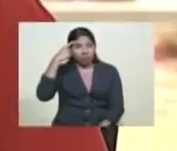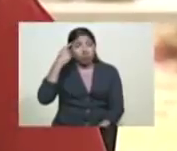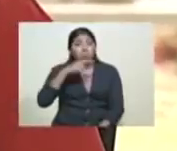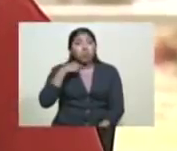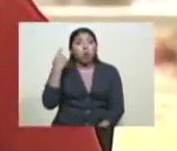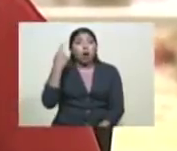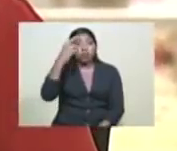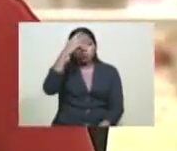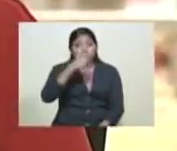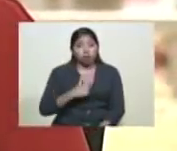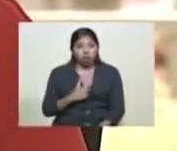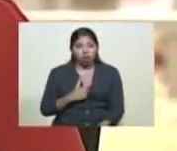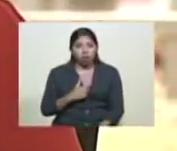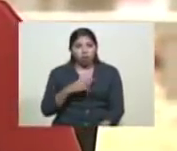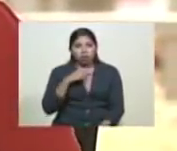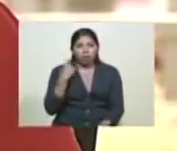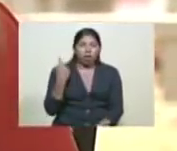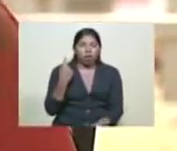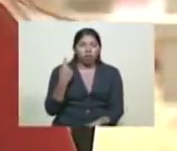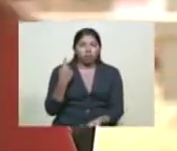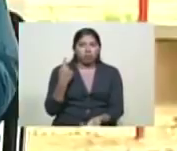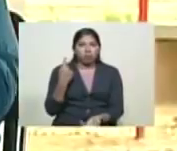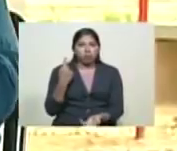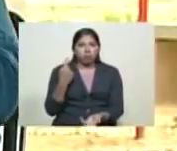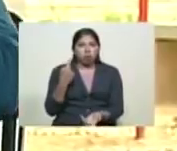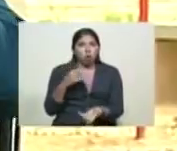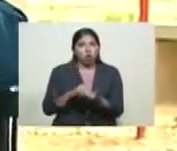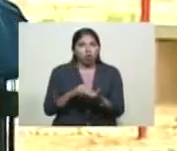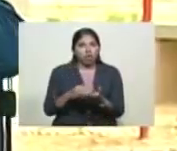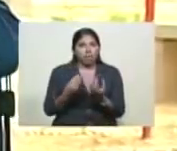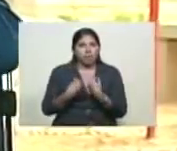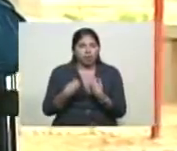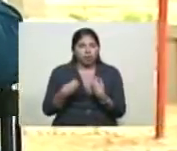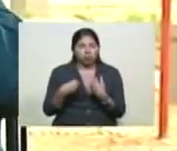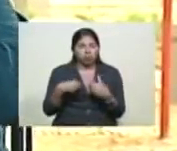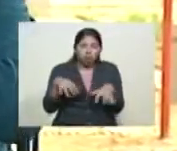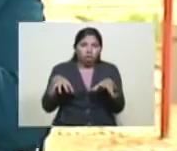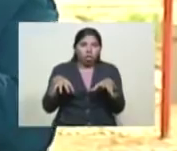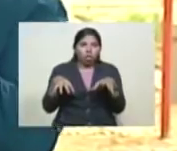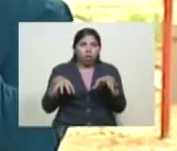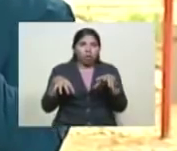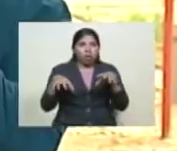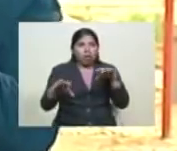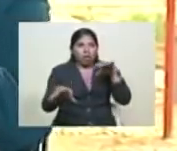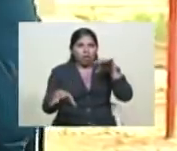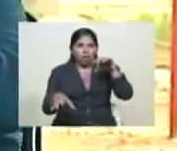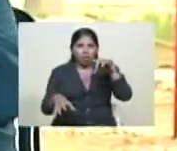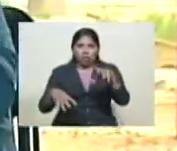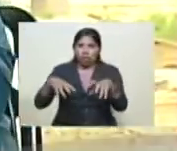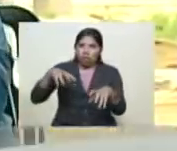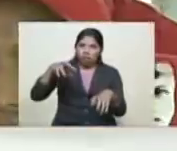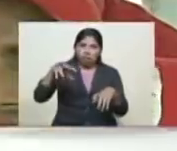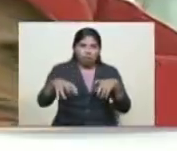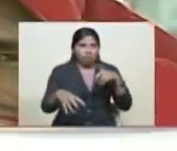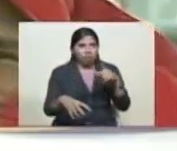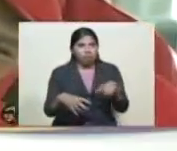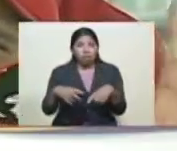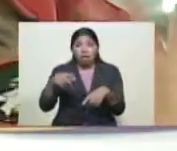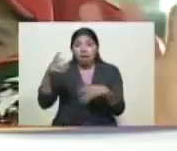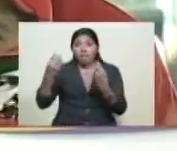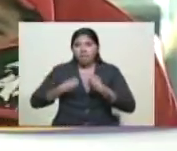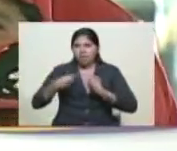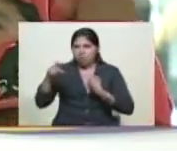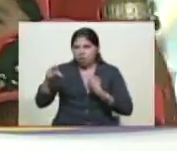muertos que se niegan a morir y regresan como monstruos a destruir a los que están vivos. Así